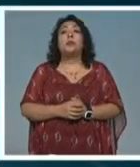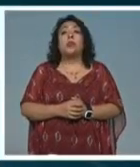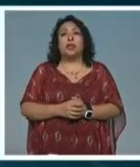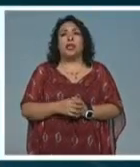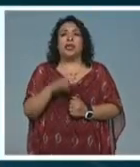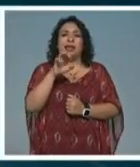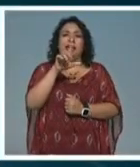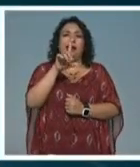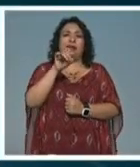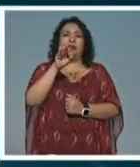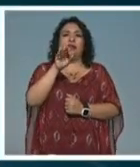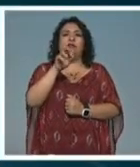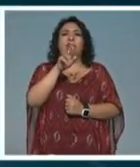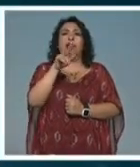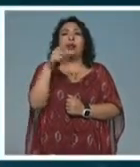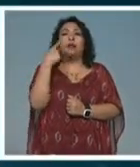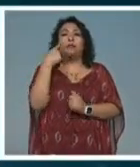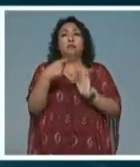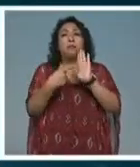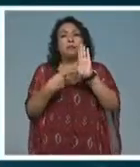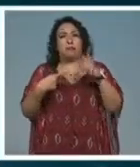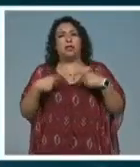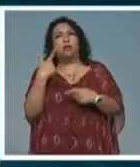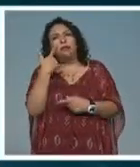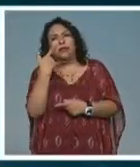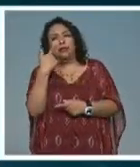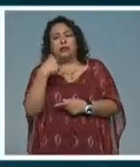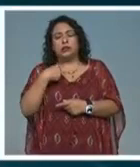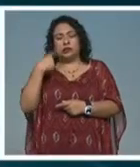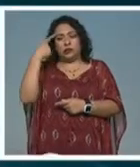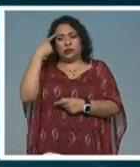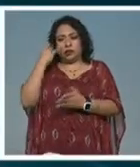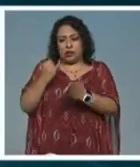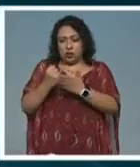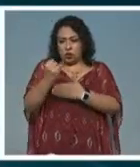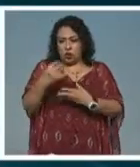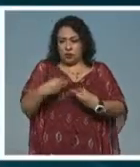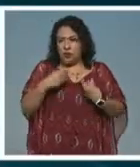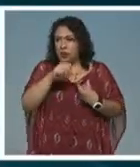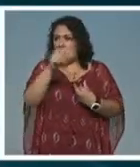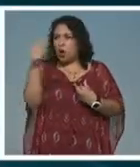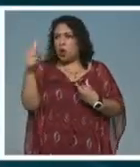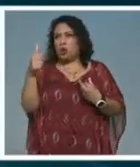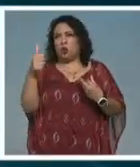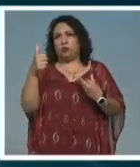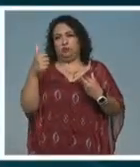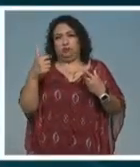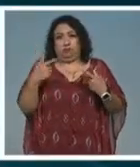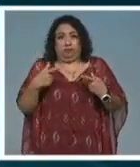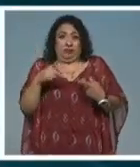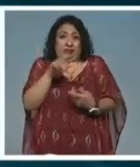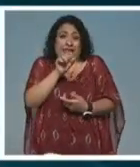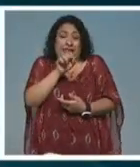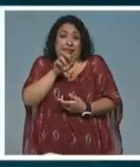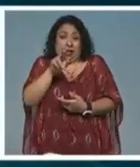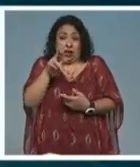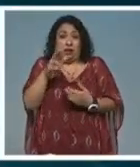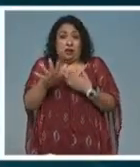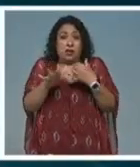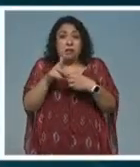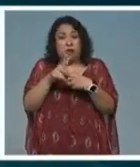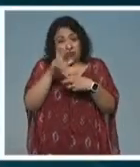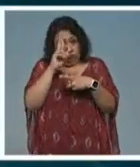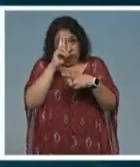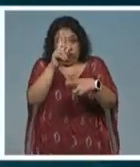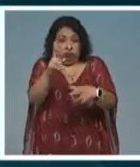Elidet Fernández lleva al espectador a cuestionar su derecho a decidir sobre la vida de otros seres sintientes e inspirar la necesidad de respeto por